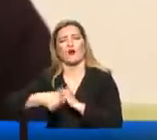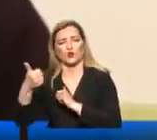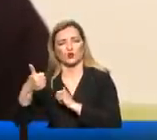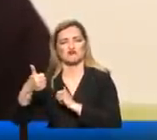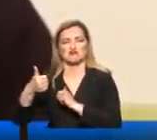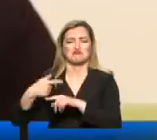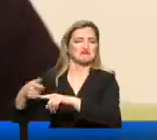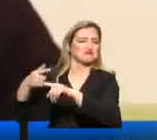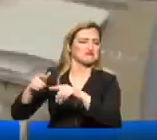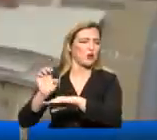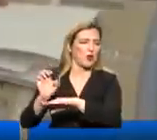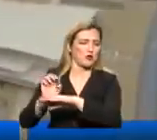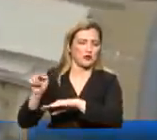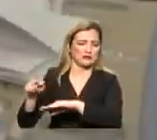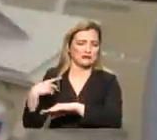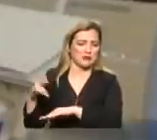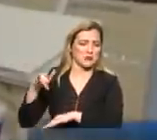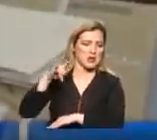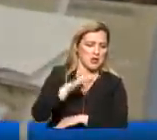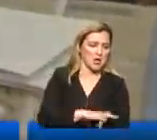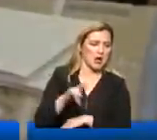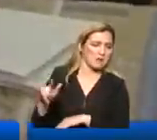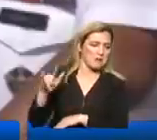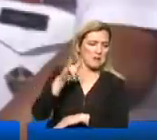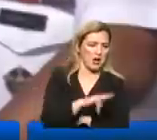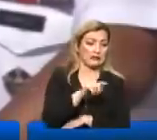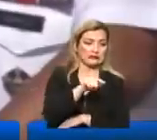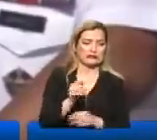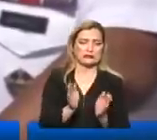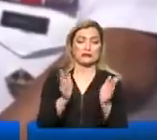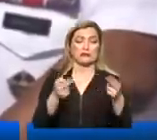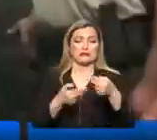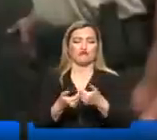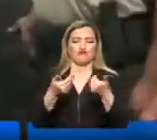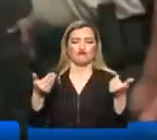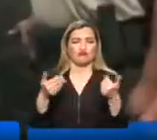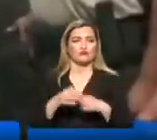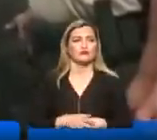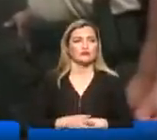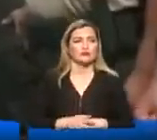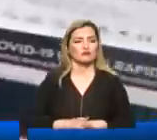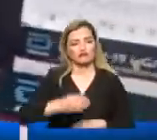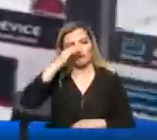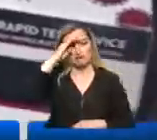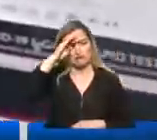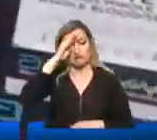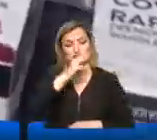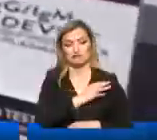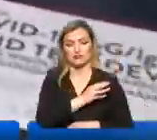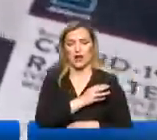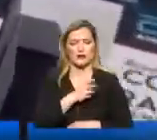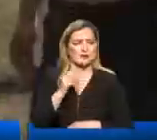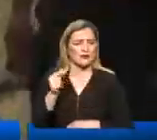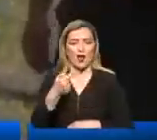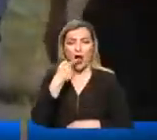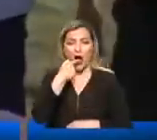se encontraban en el Ecuador continental. Los hospitales de Galápagos y miembros de la fuerza pública recibieron pruebas rápidas de detección de